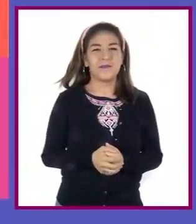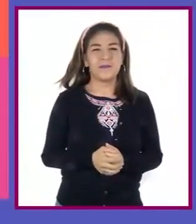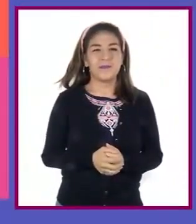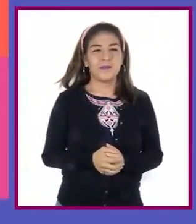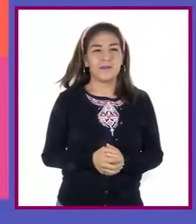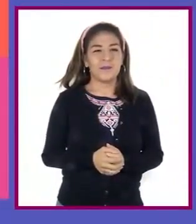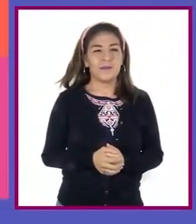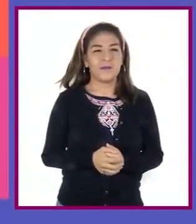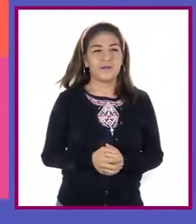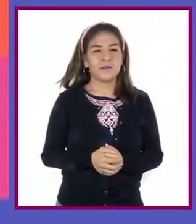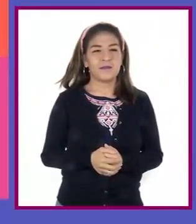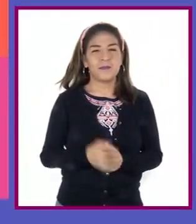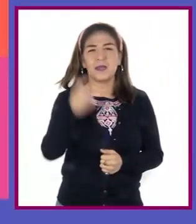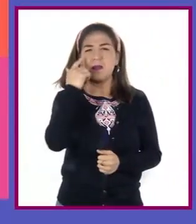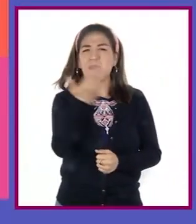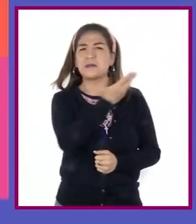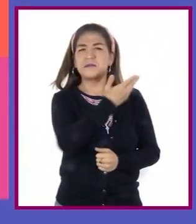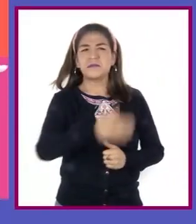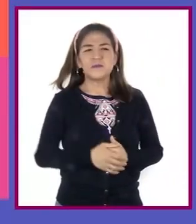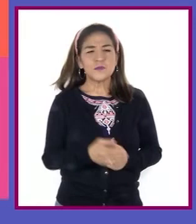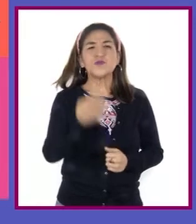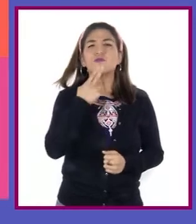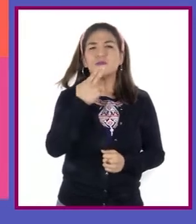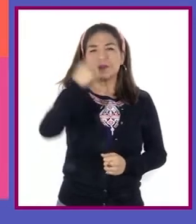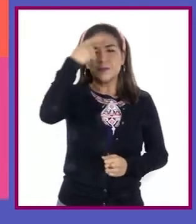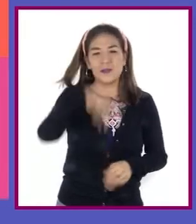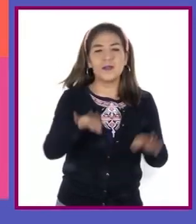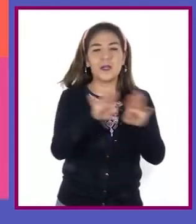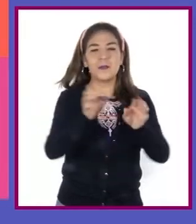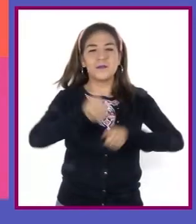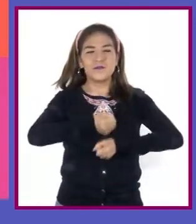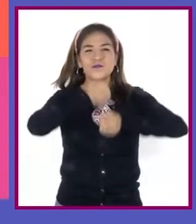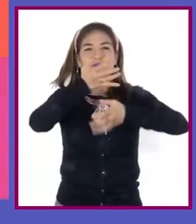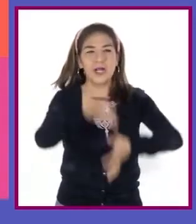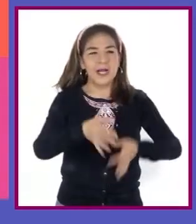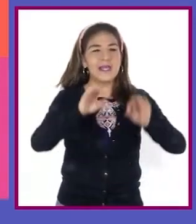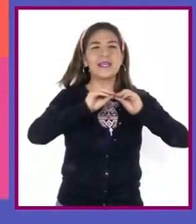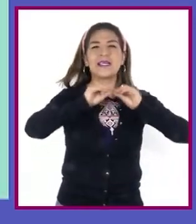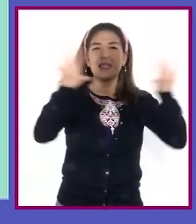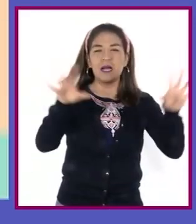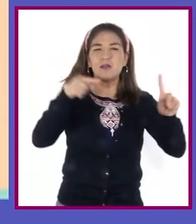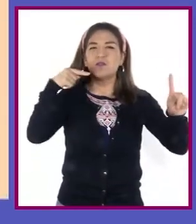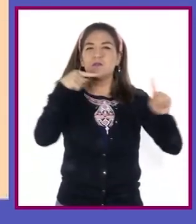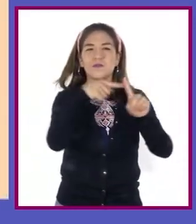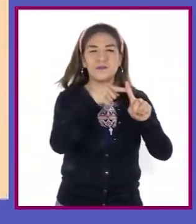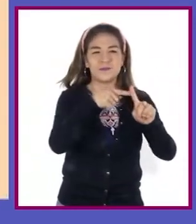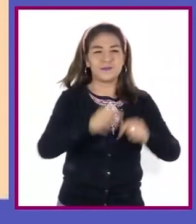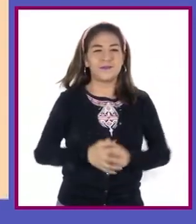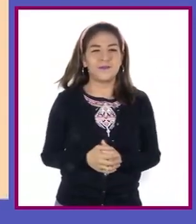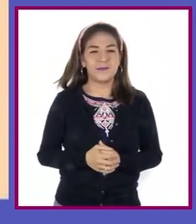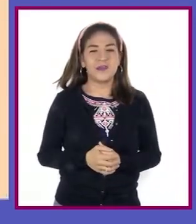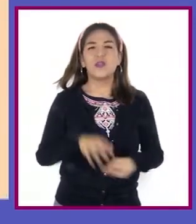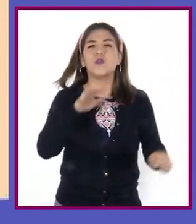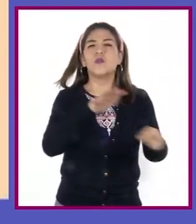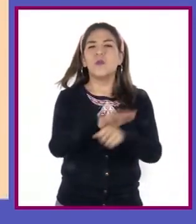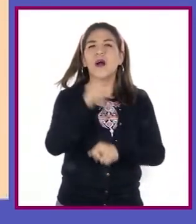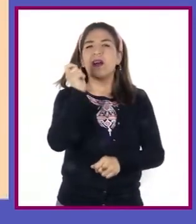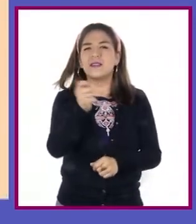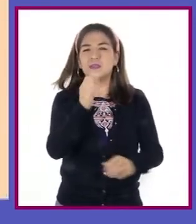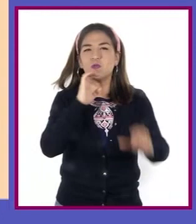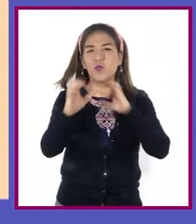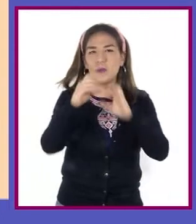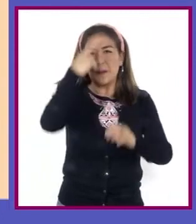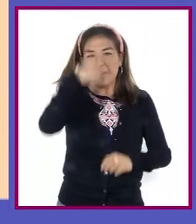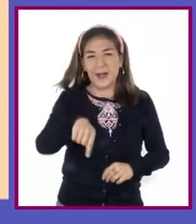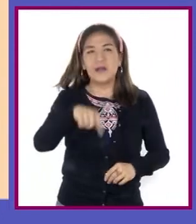El lenguaje literal se usa para expresar algo de manera directa, sencilla y clara. Su intención comunicativa